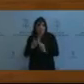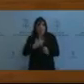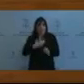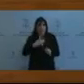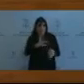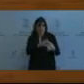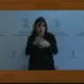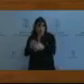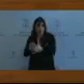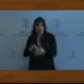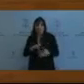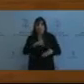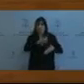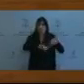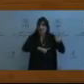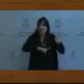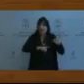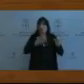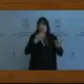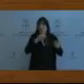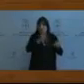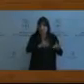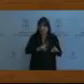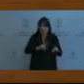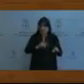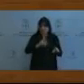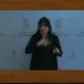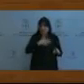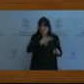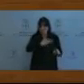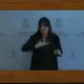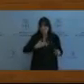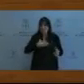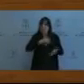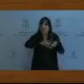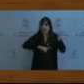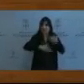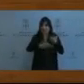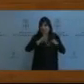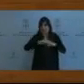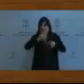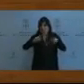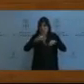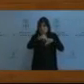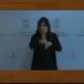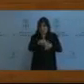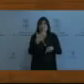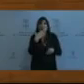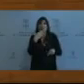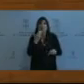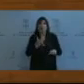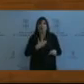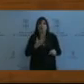municipal a personas interesadas en su explotación. Les voy a dar un ejemplo. En el municipio de Pravia, con tierras en la vega de